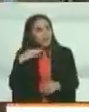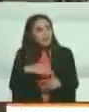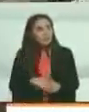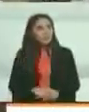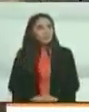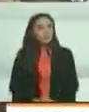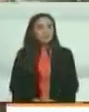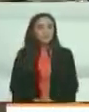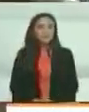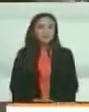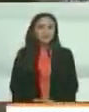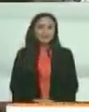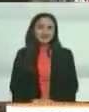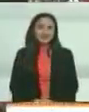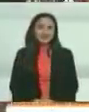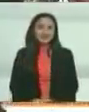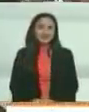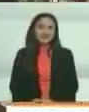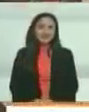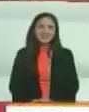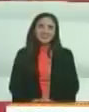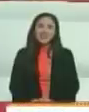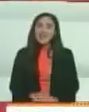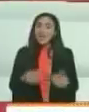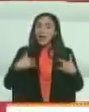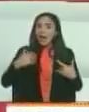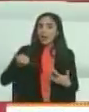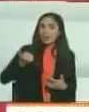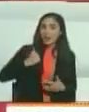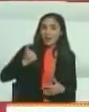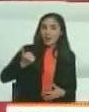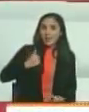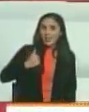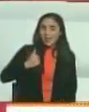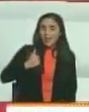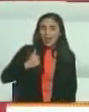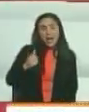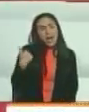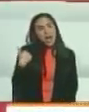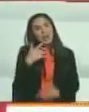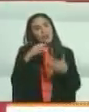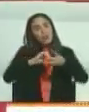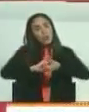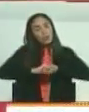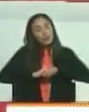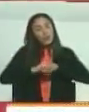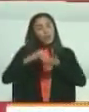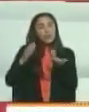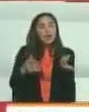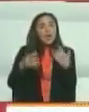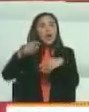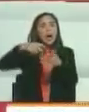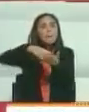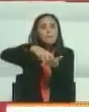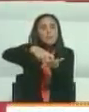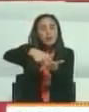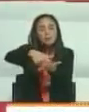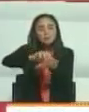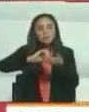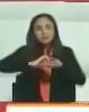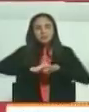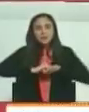Estos no. Estos de Canadá son esclavos del Reino Unido, son súbditos. Diga, amo.